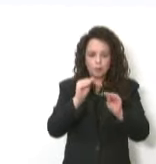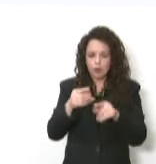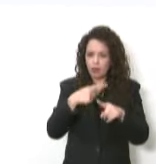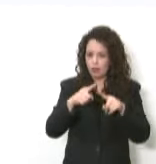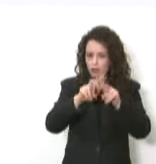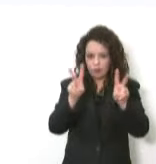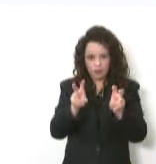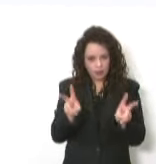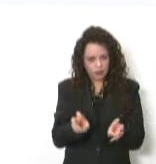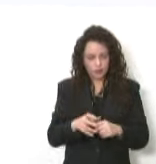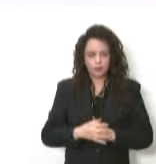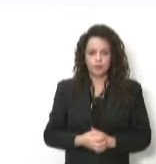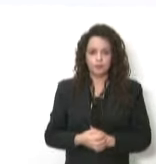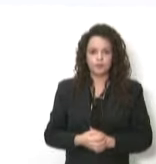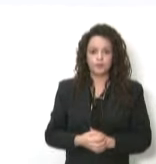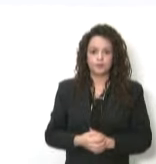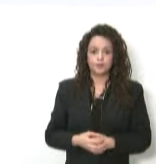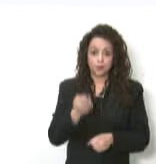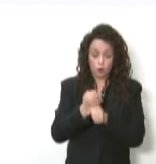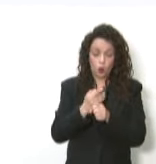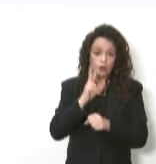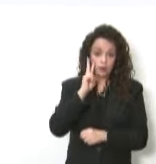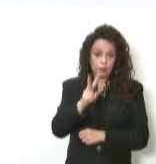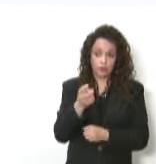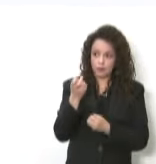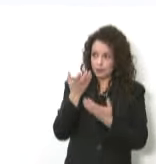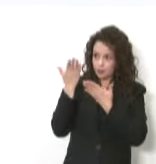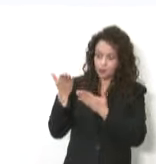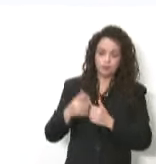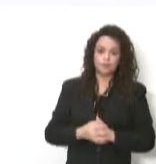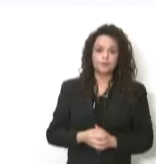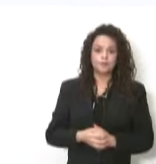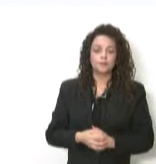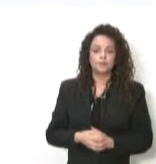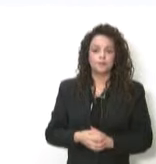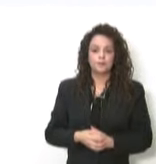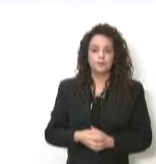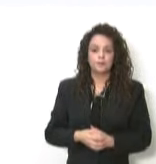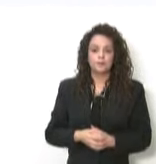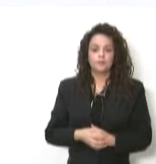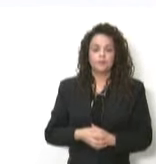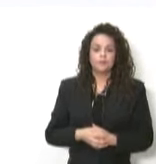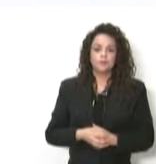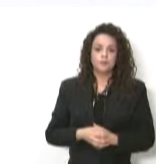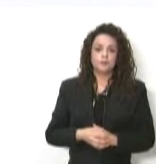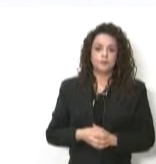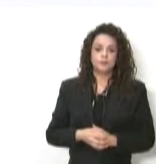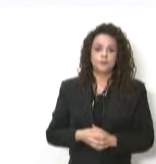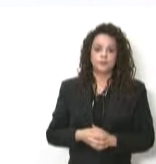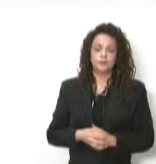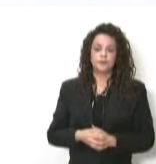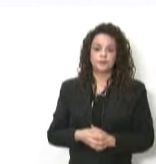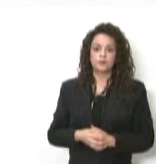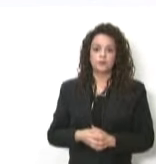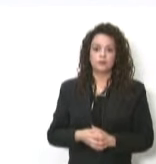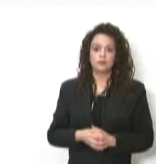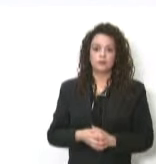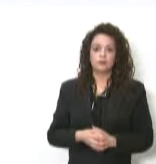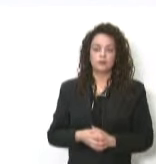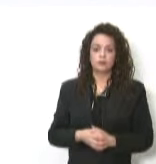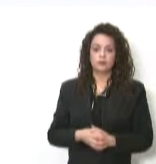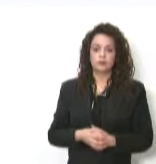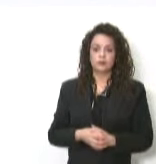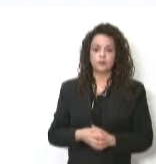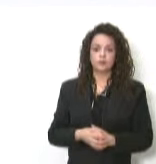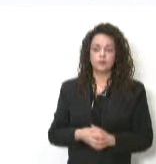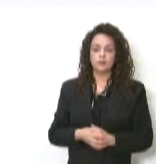asuntos. Entonces, estos son los resultados. Adelante. Como recuerdan, el